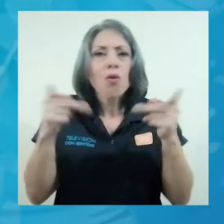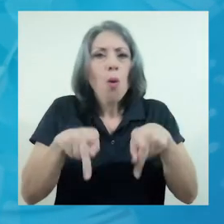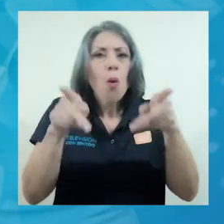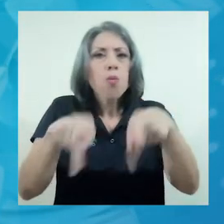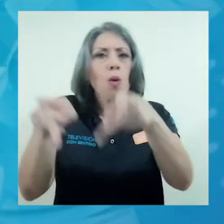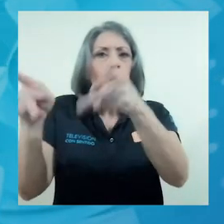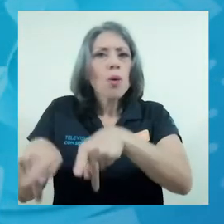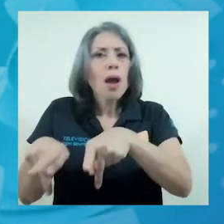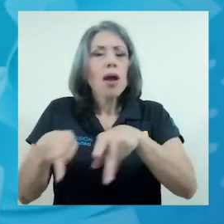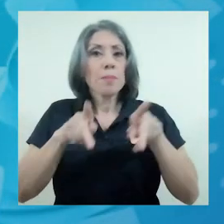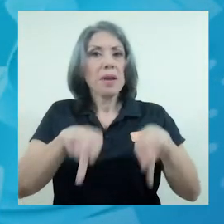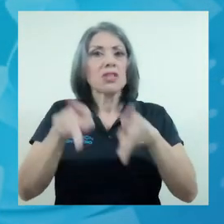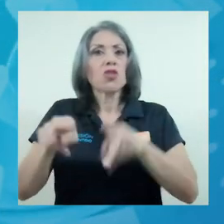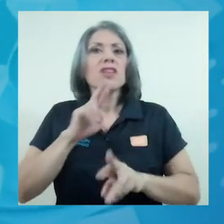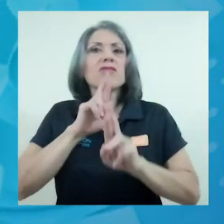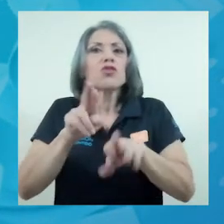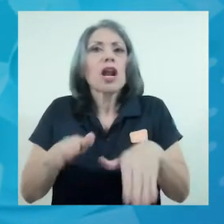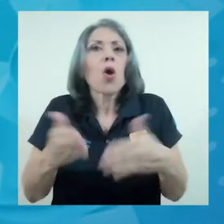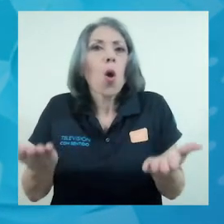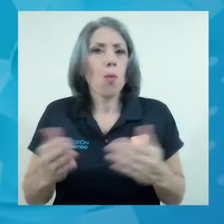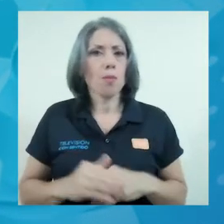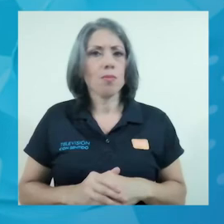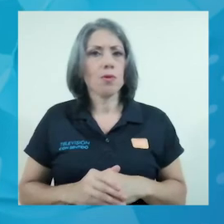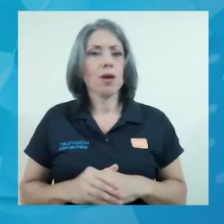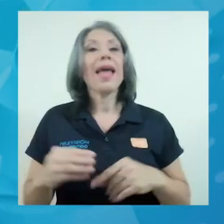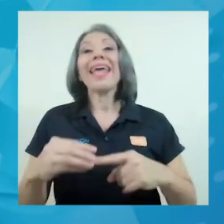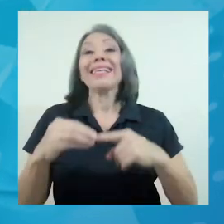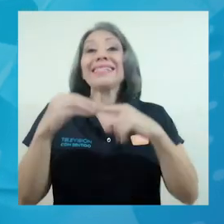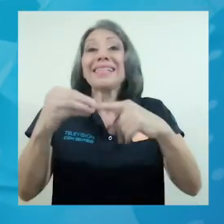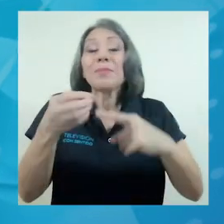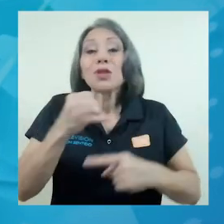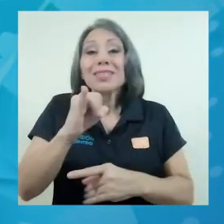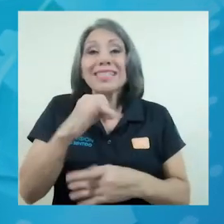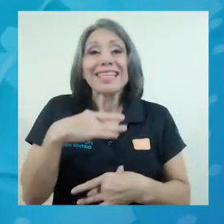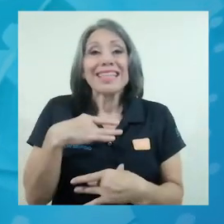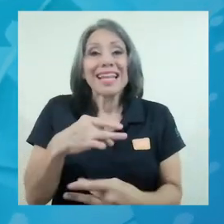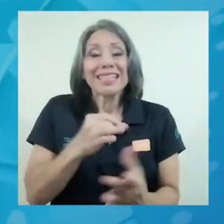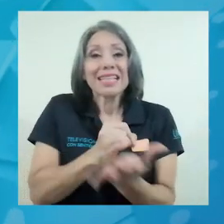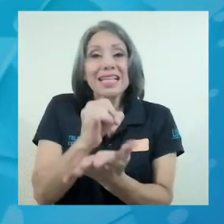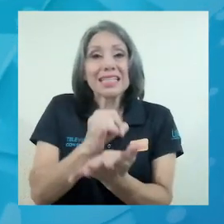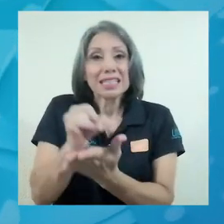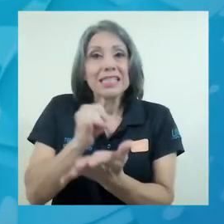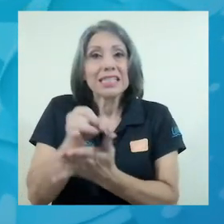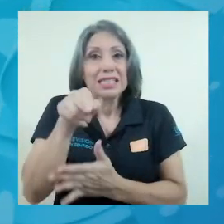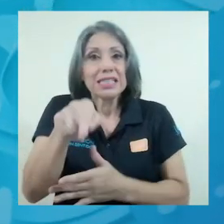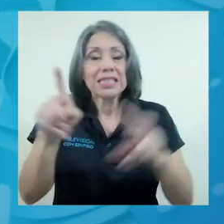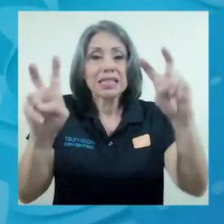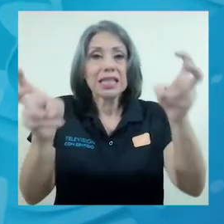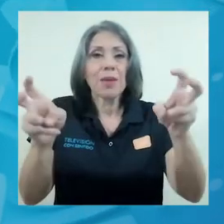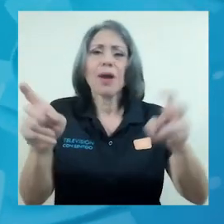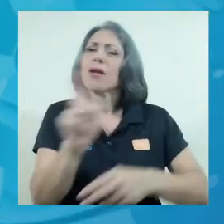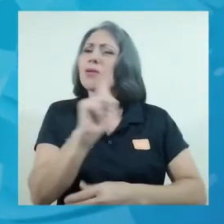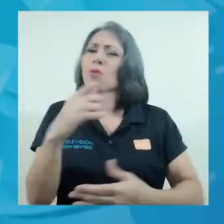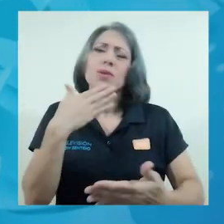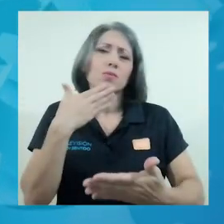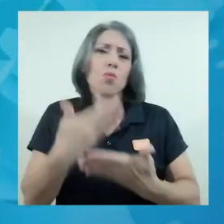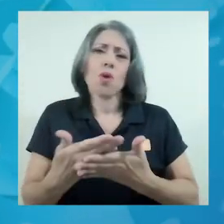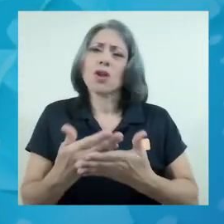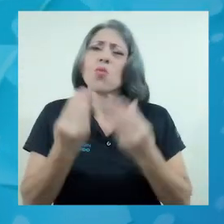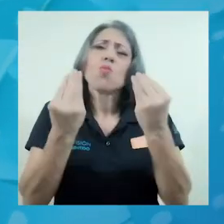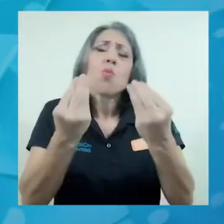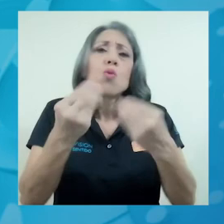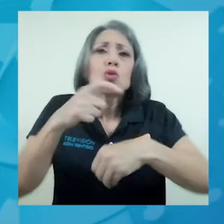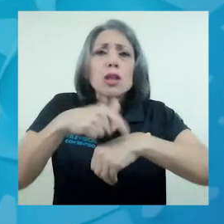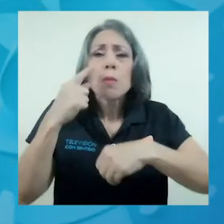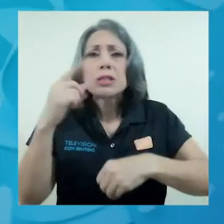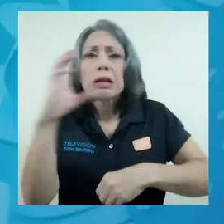uno le interese el tema no es bueno estar mucho rato metido en las noticias y después mantener